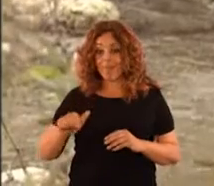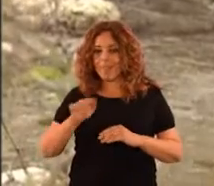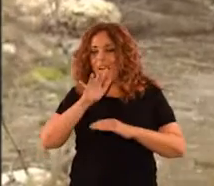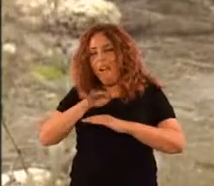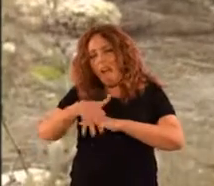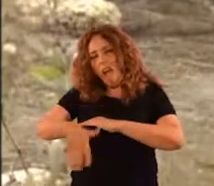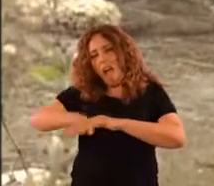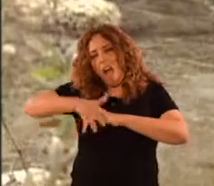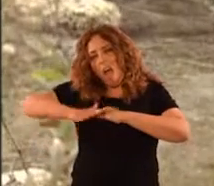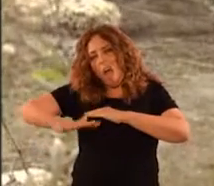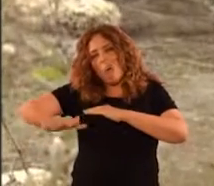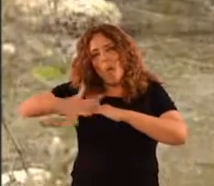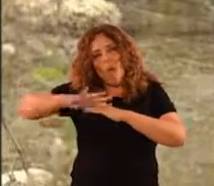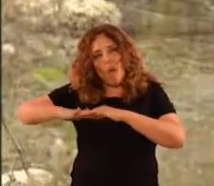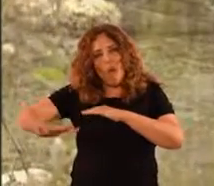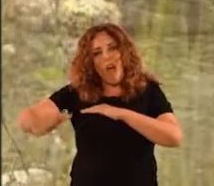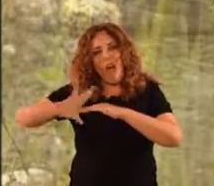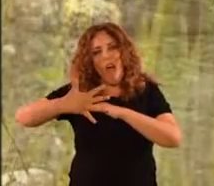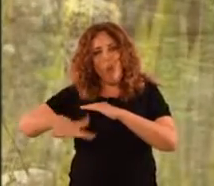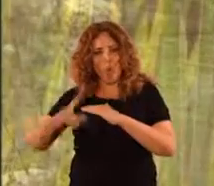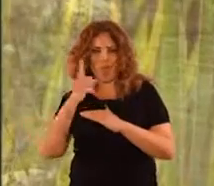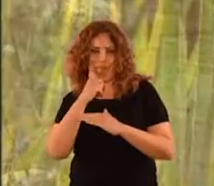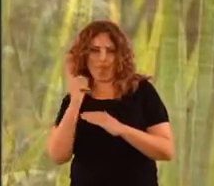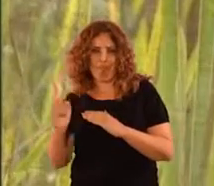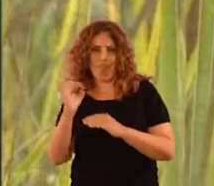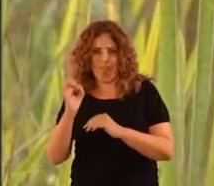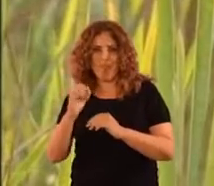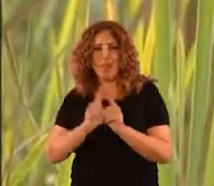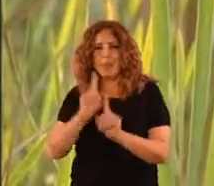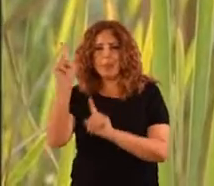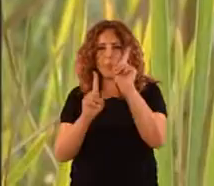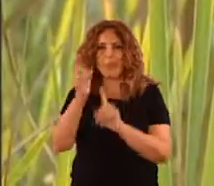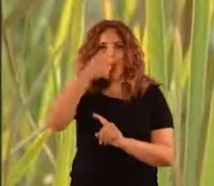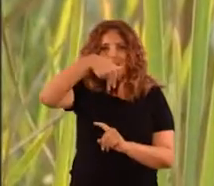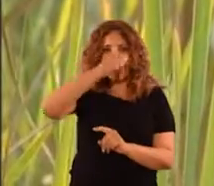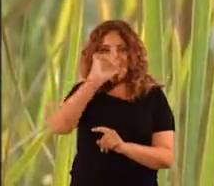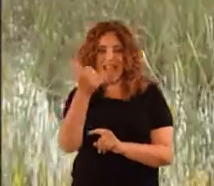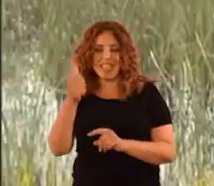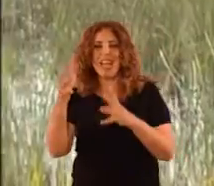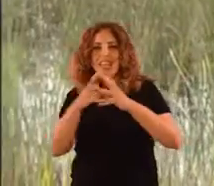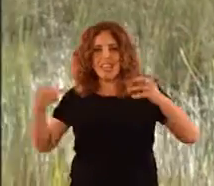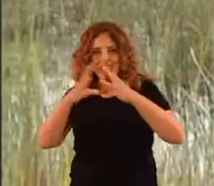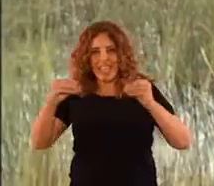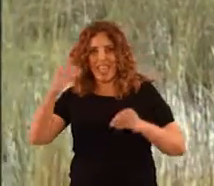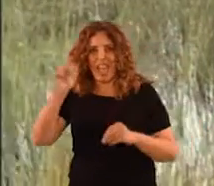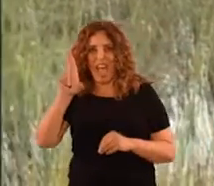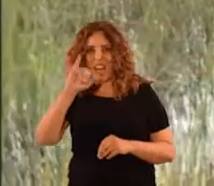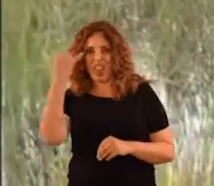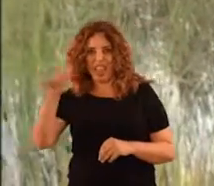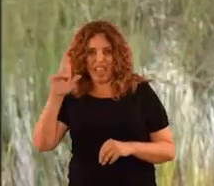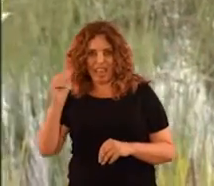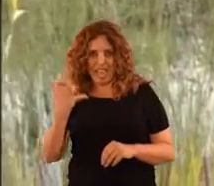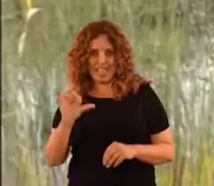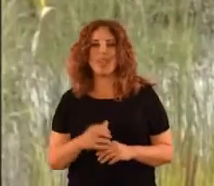donde las aguas discurren lentamente o se remansan, crecen formaciones permanentes de aneas y carriceras.